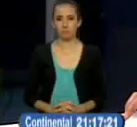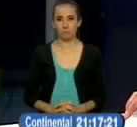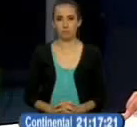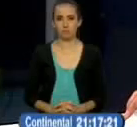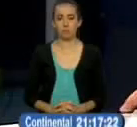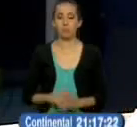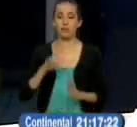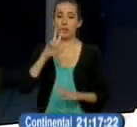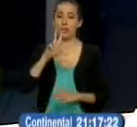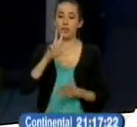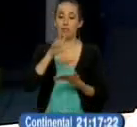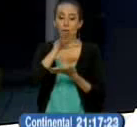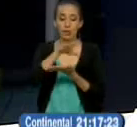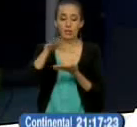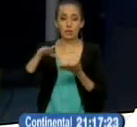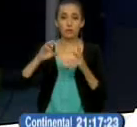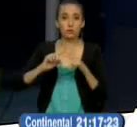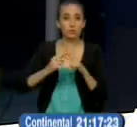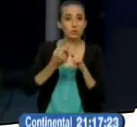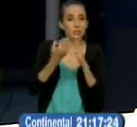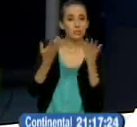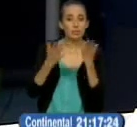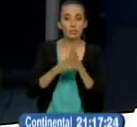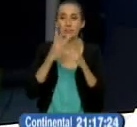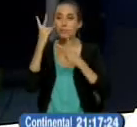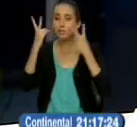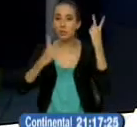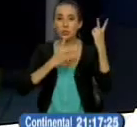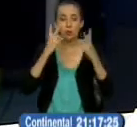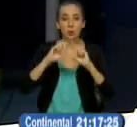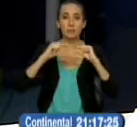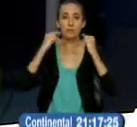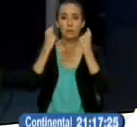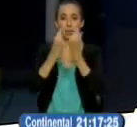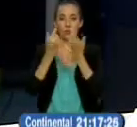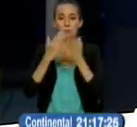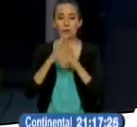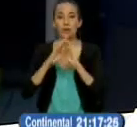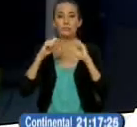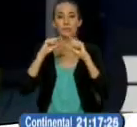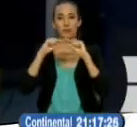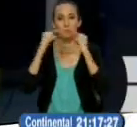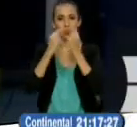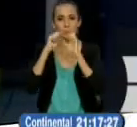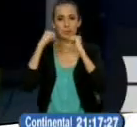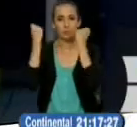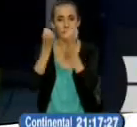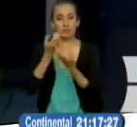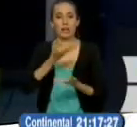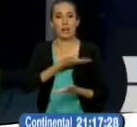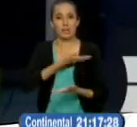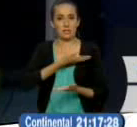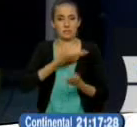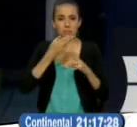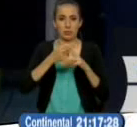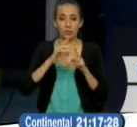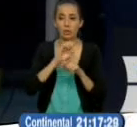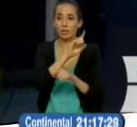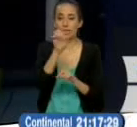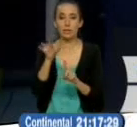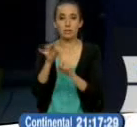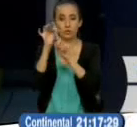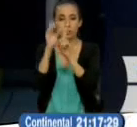Y en tres ciudades del país se dará inicio a los recorridos de los brigadistas del programa social Las Manuelas. Ellos serán los únicos encargados de